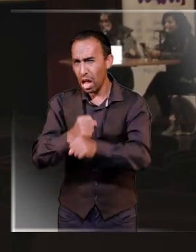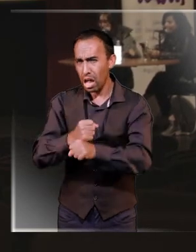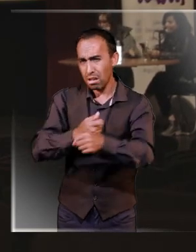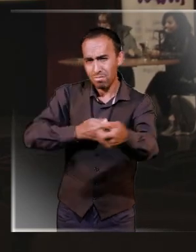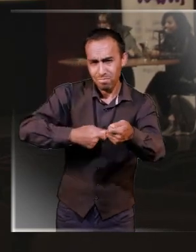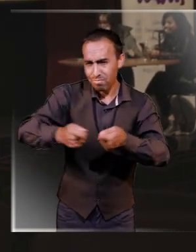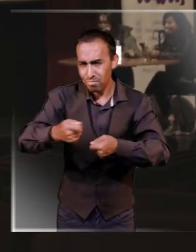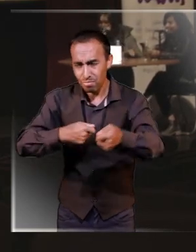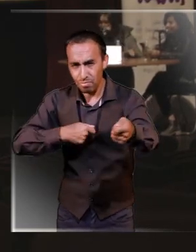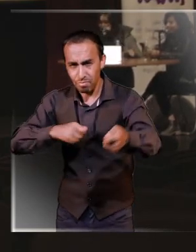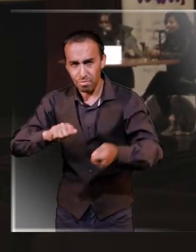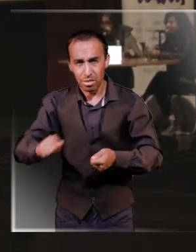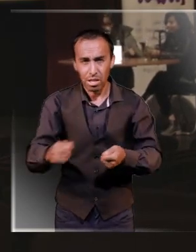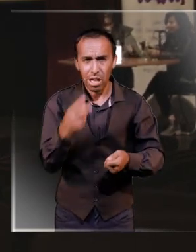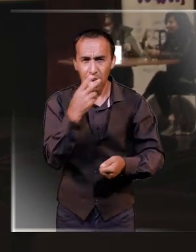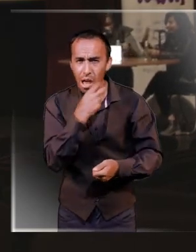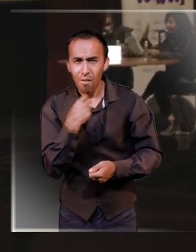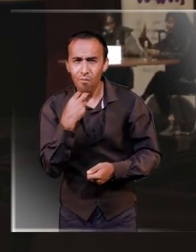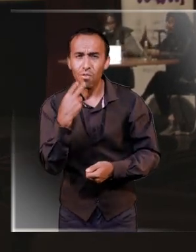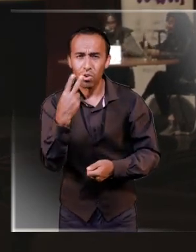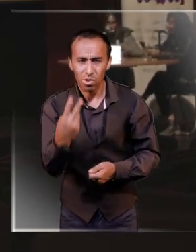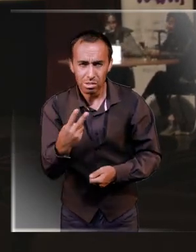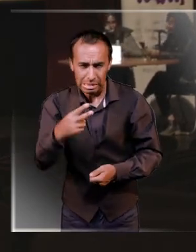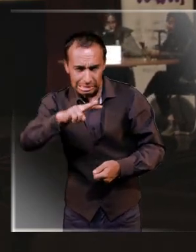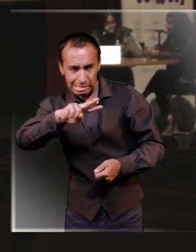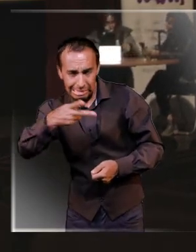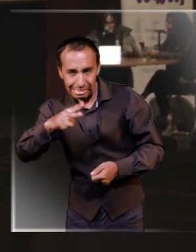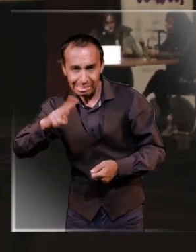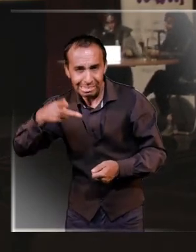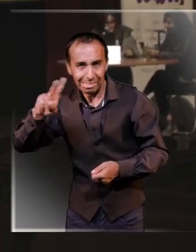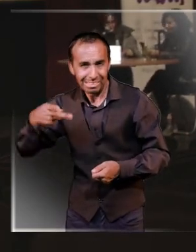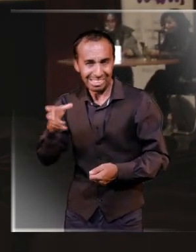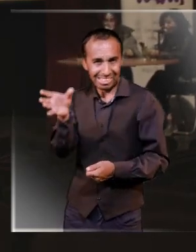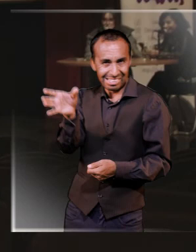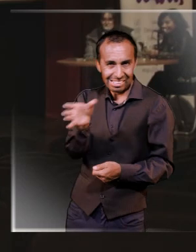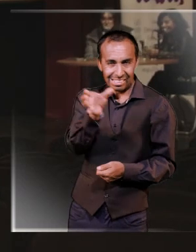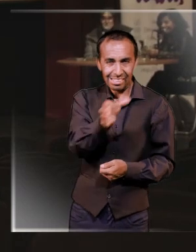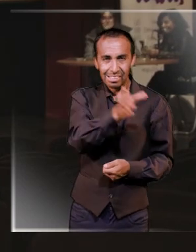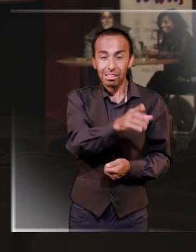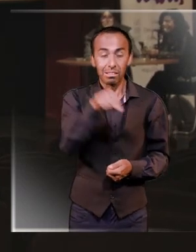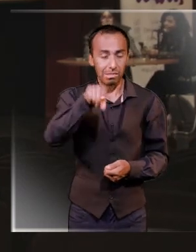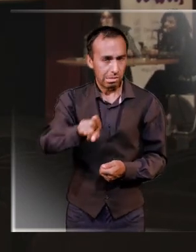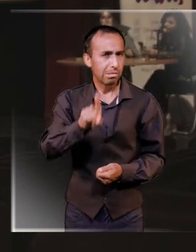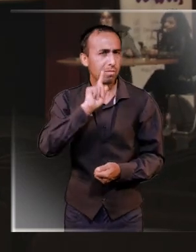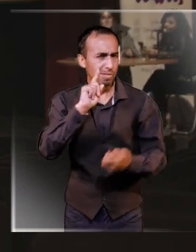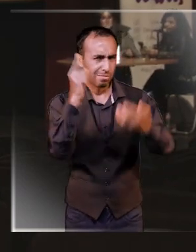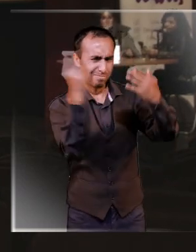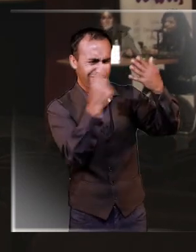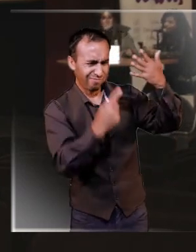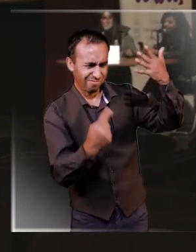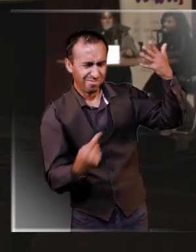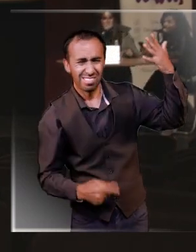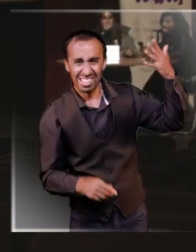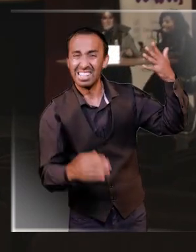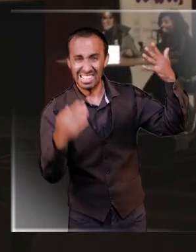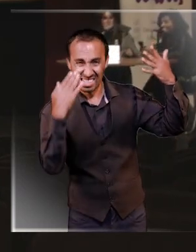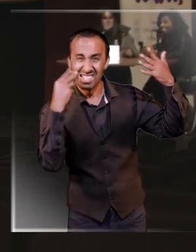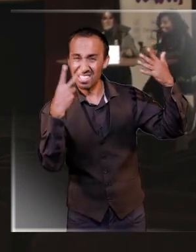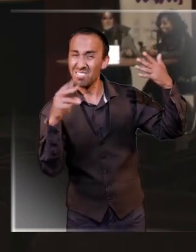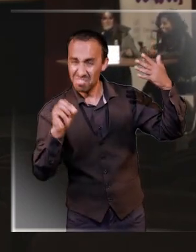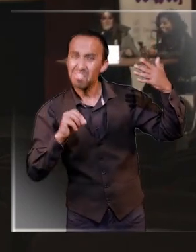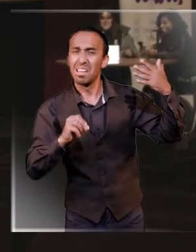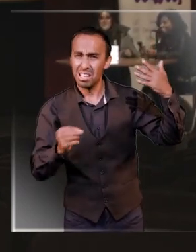20 años, además, en el negocio de los doblajes, donde ahí interpreta diversas voces. Y bueno, tiene una filmografía de más